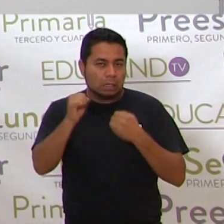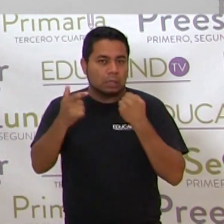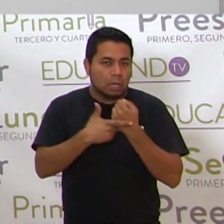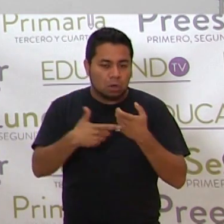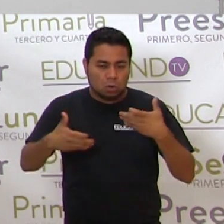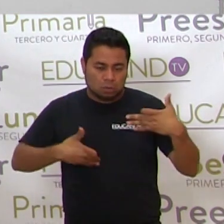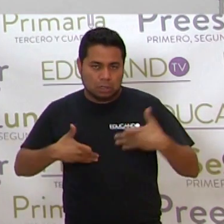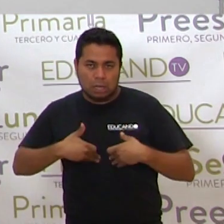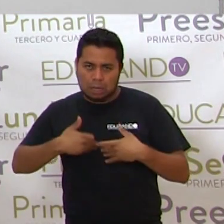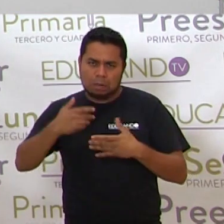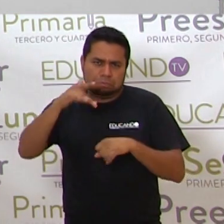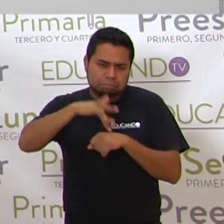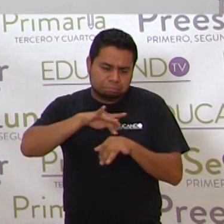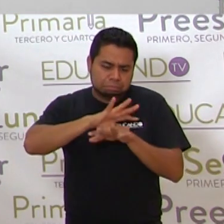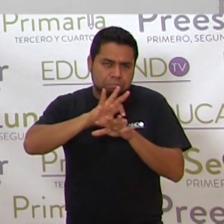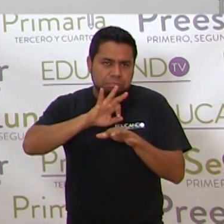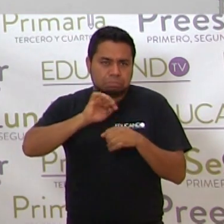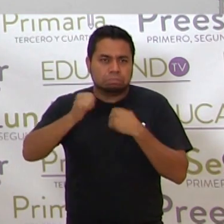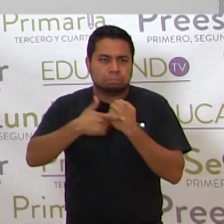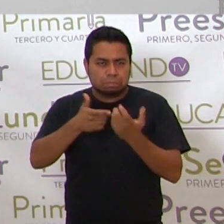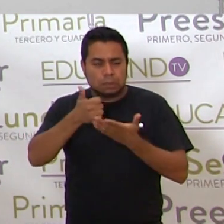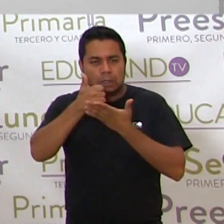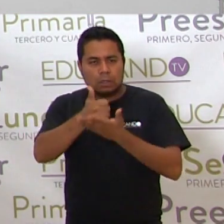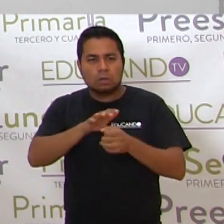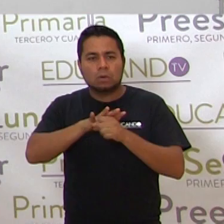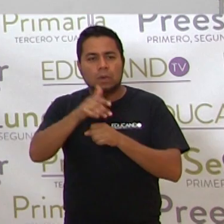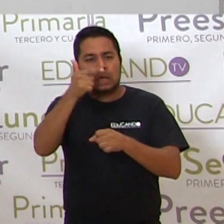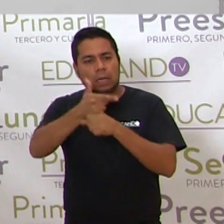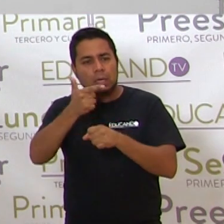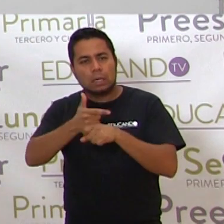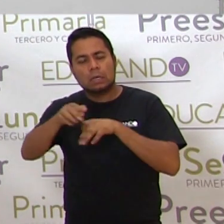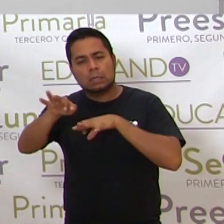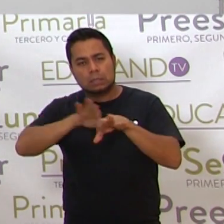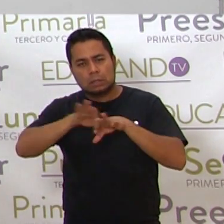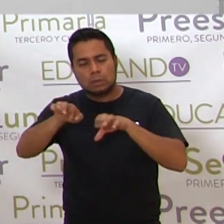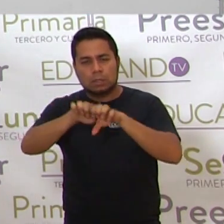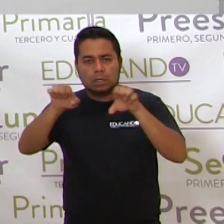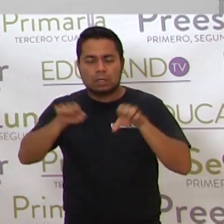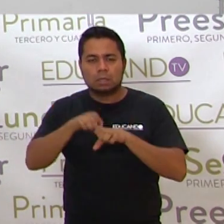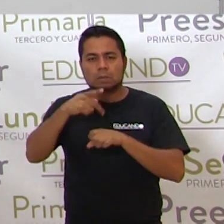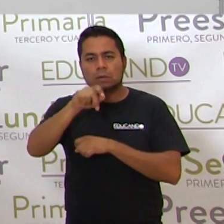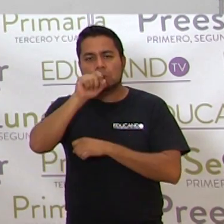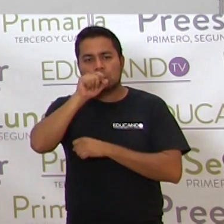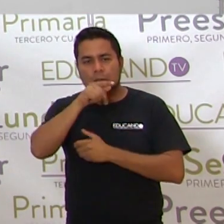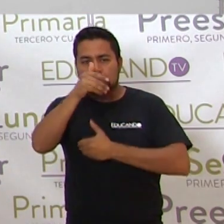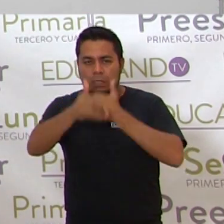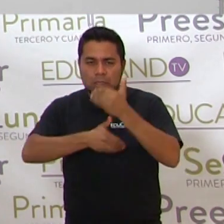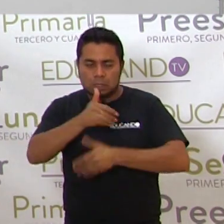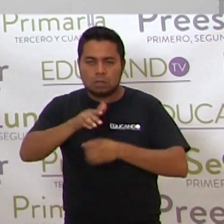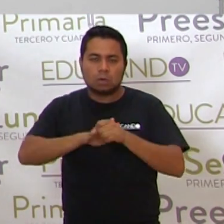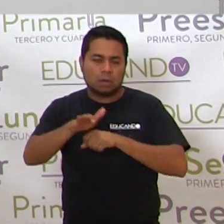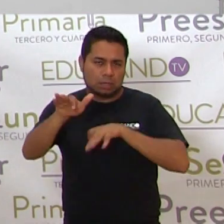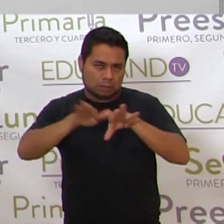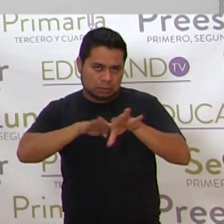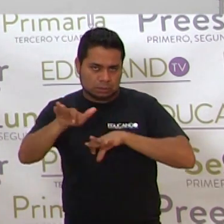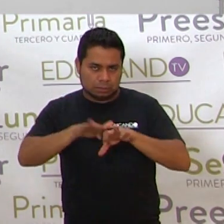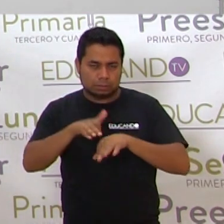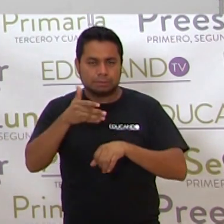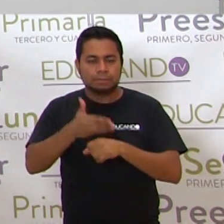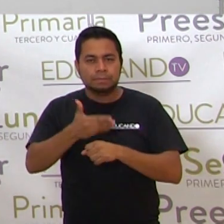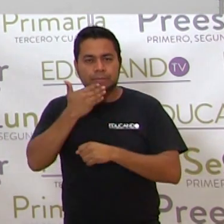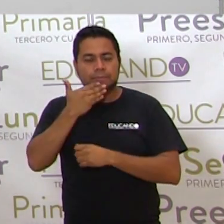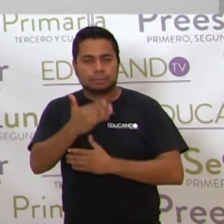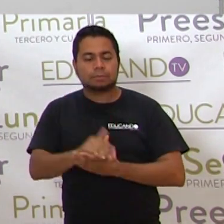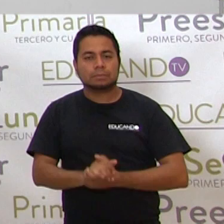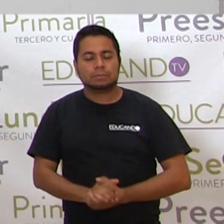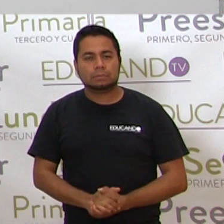obras de teatro, las cuales te permitieron identificar el trabajo en equipo, pero también desarrollar dicho trabajo. Muy bien, niños y